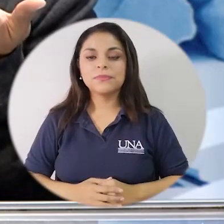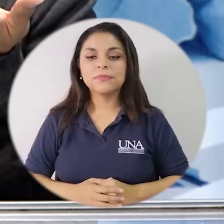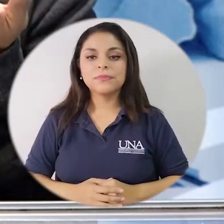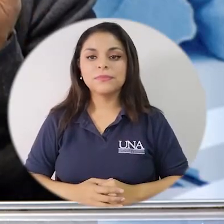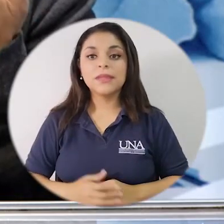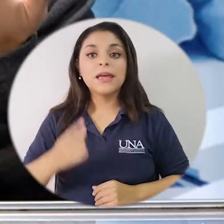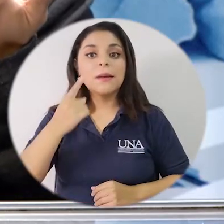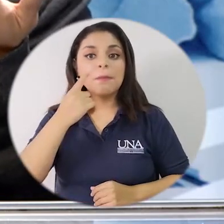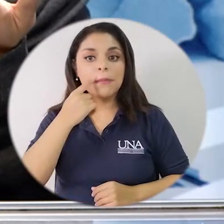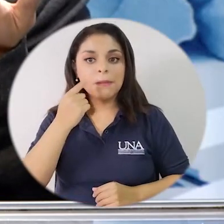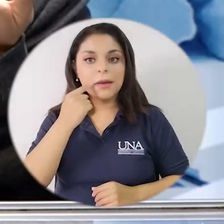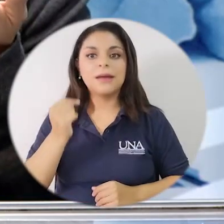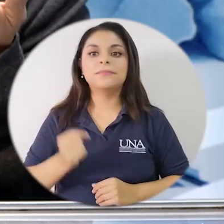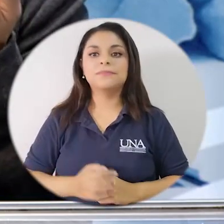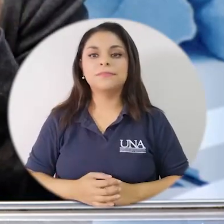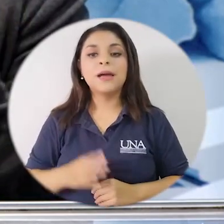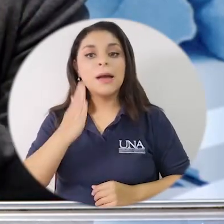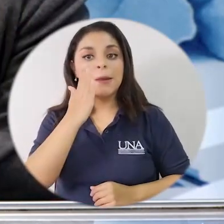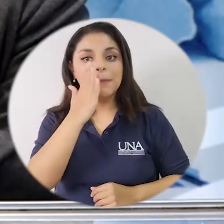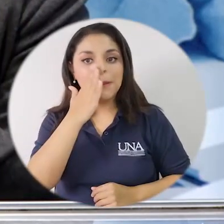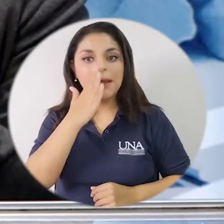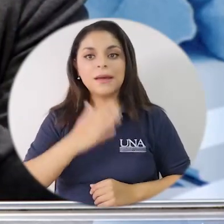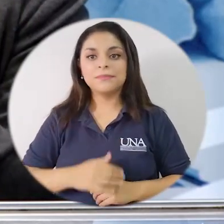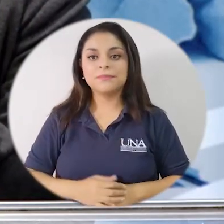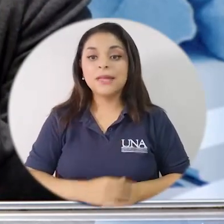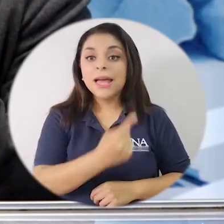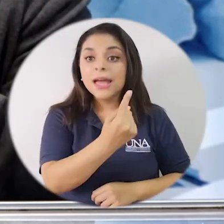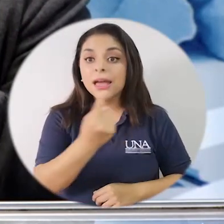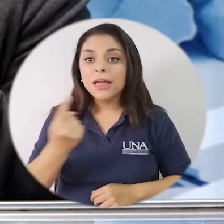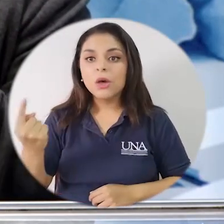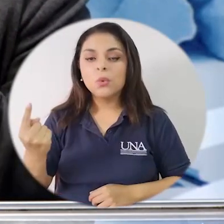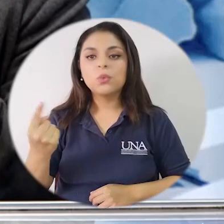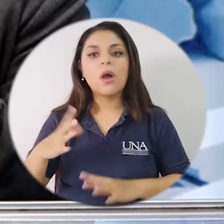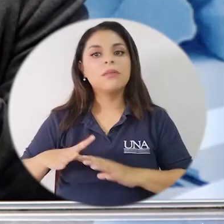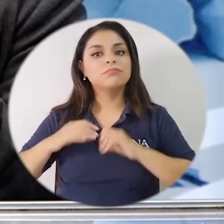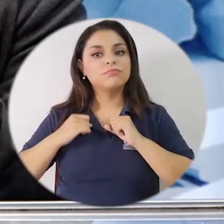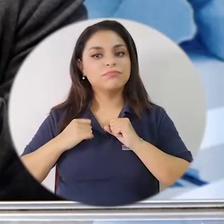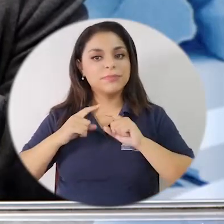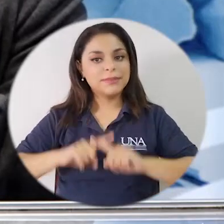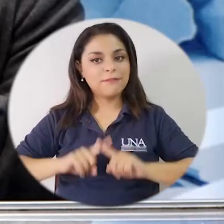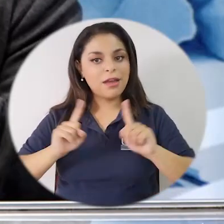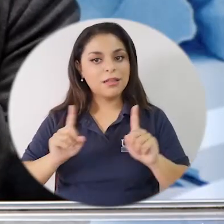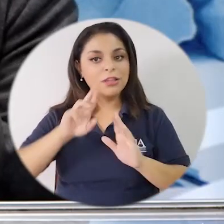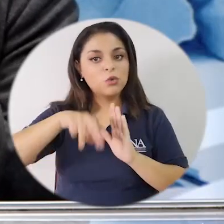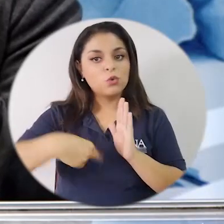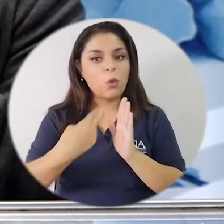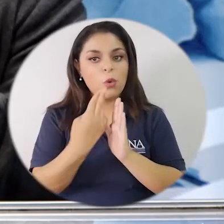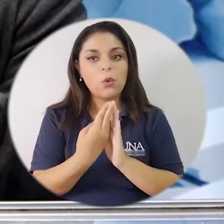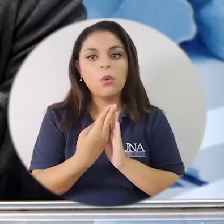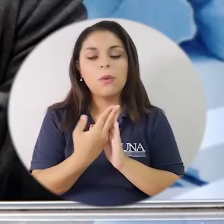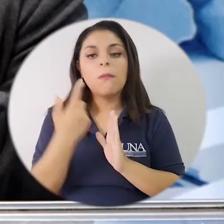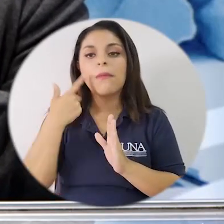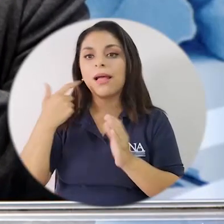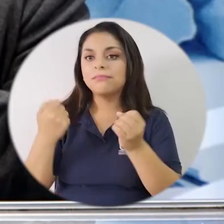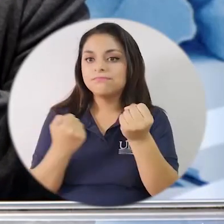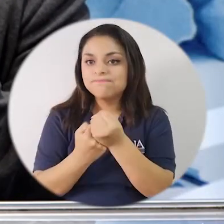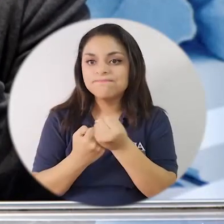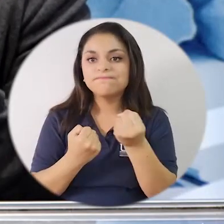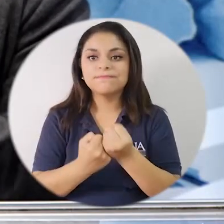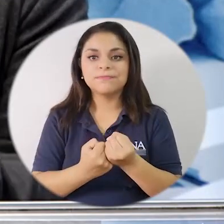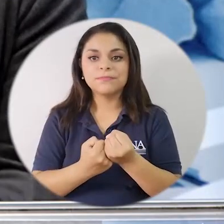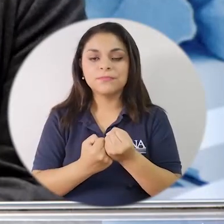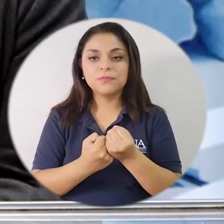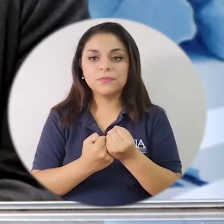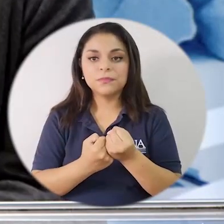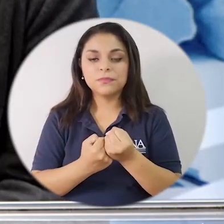Papá, mamá, cada uno en la familia tiene un diferente rol con respecto a eso y los tipos de apoyos.